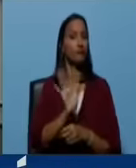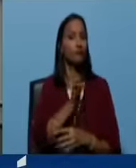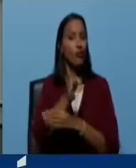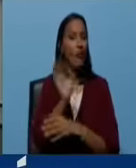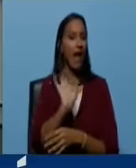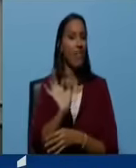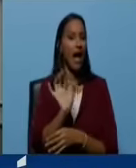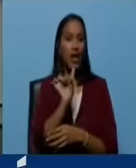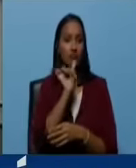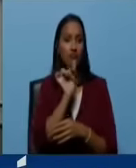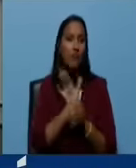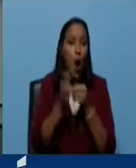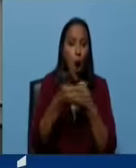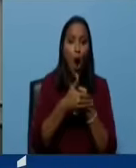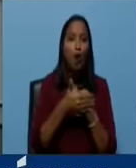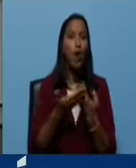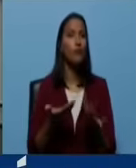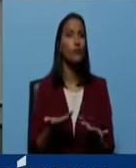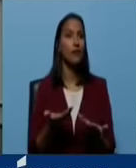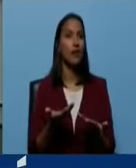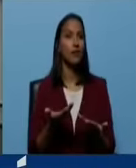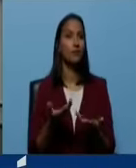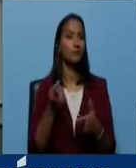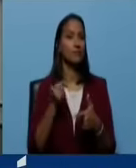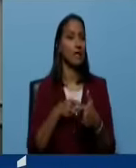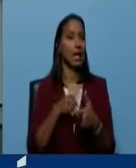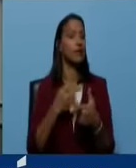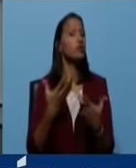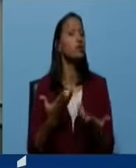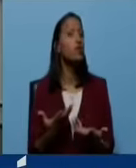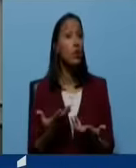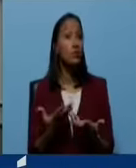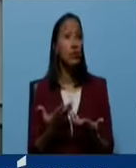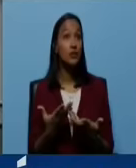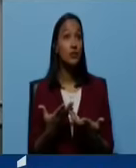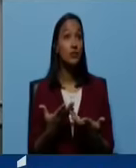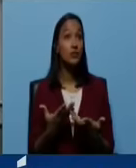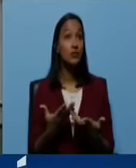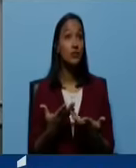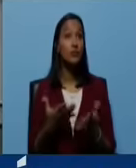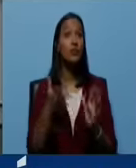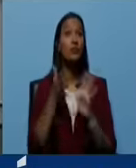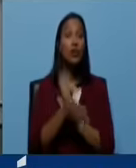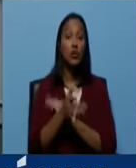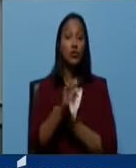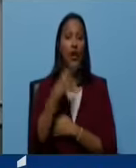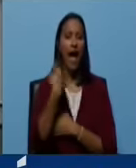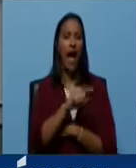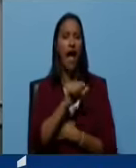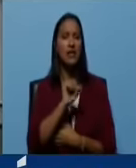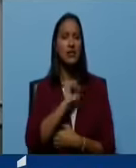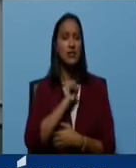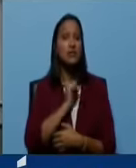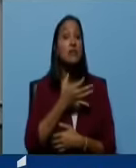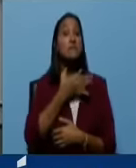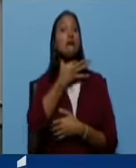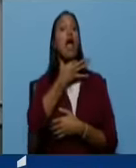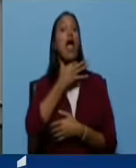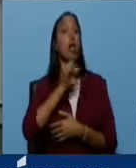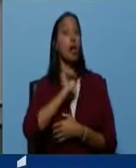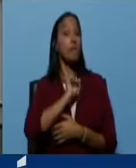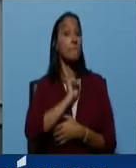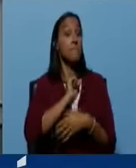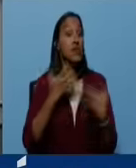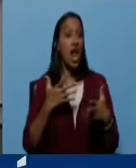evidente, por extrema cobardía, y aparte de extrema cobardía, terror,